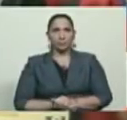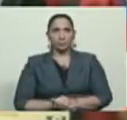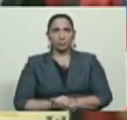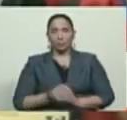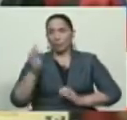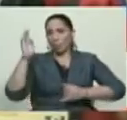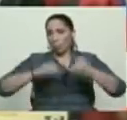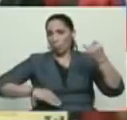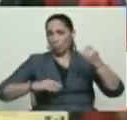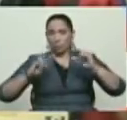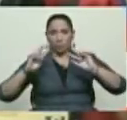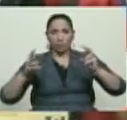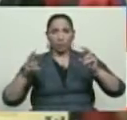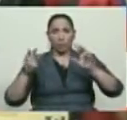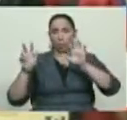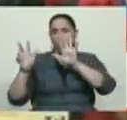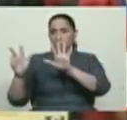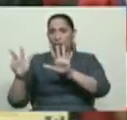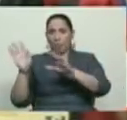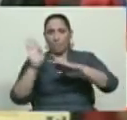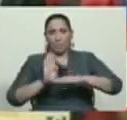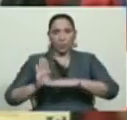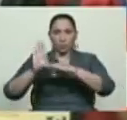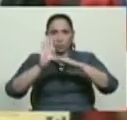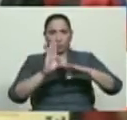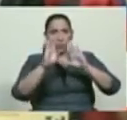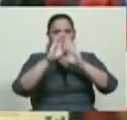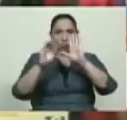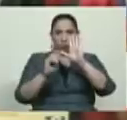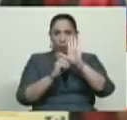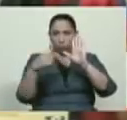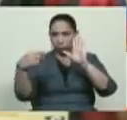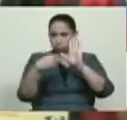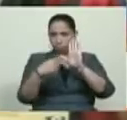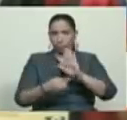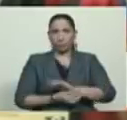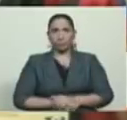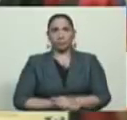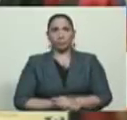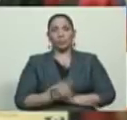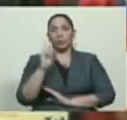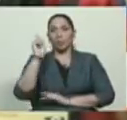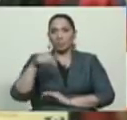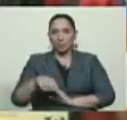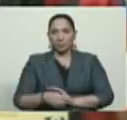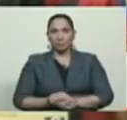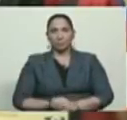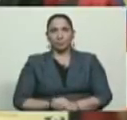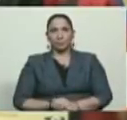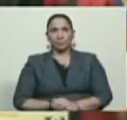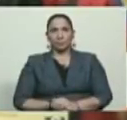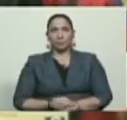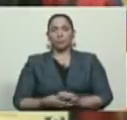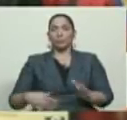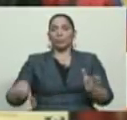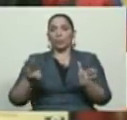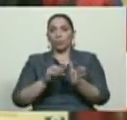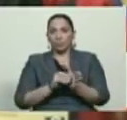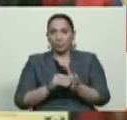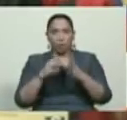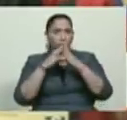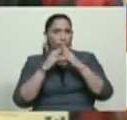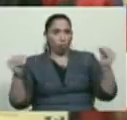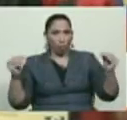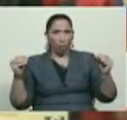últimos del título octavo de la protección de la Constitución. Así como también, una vez más, que todo